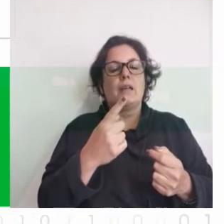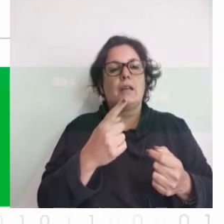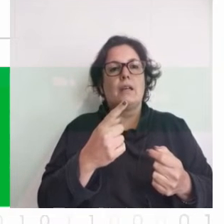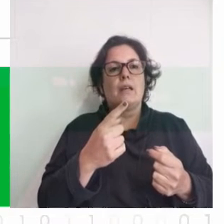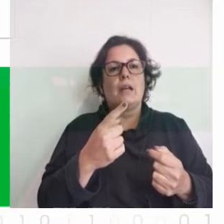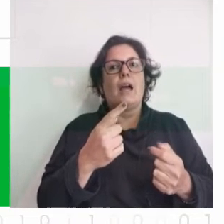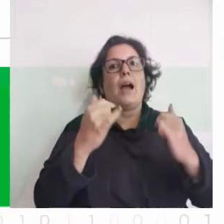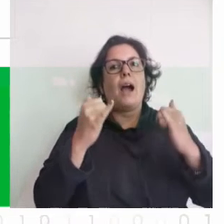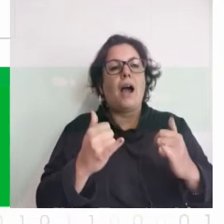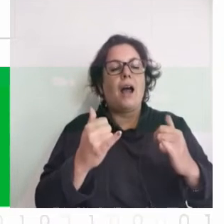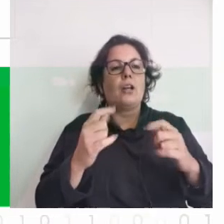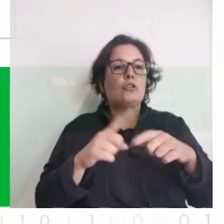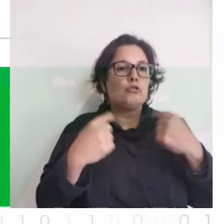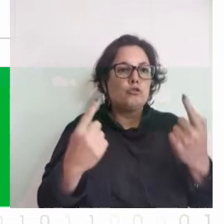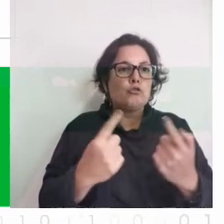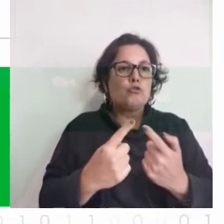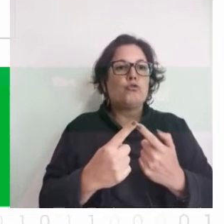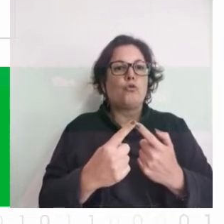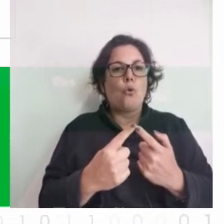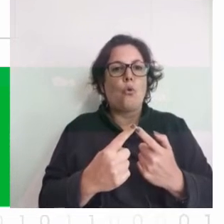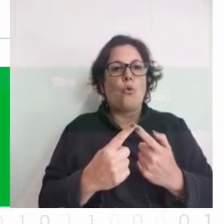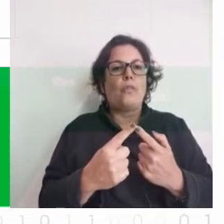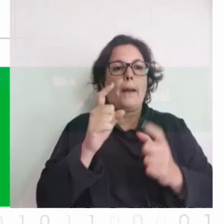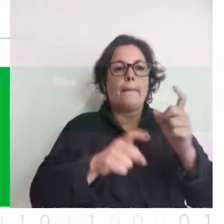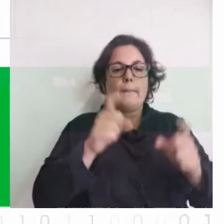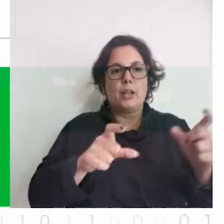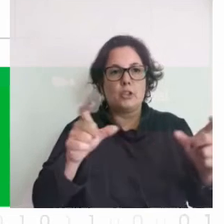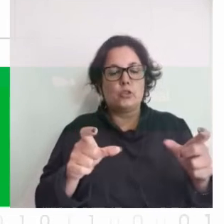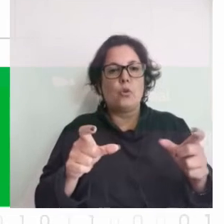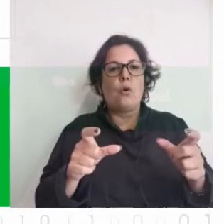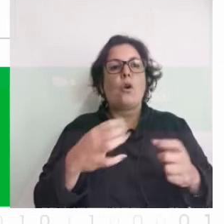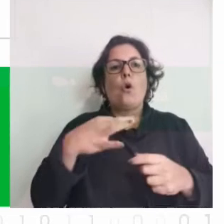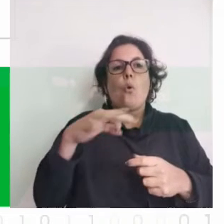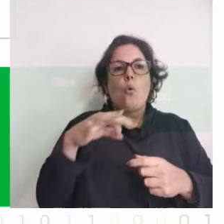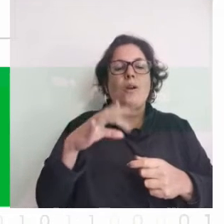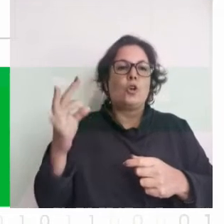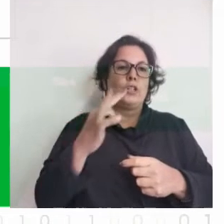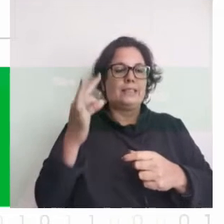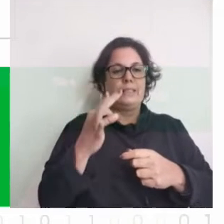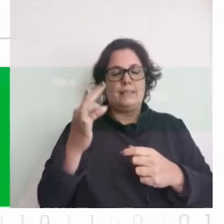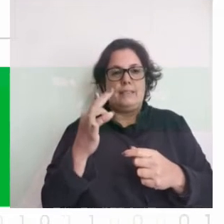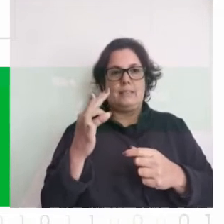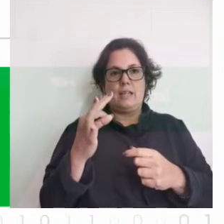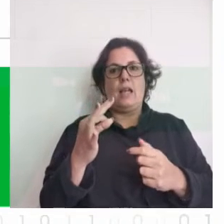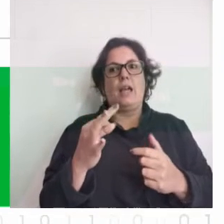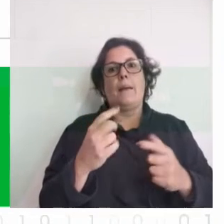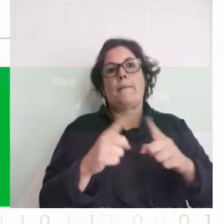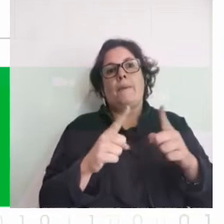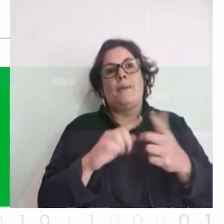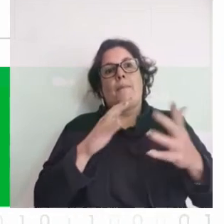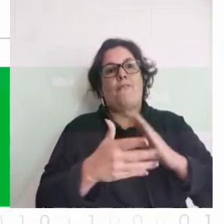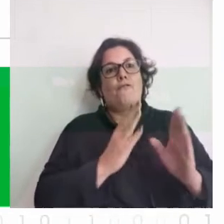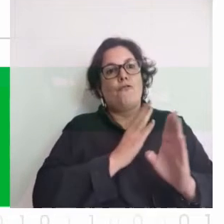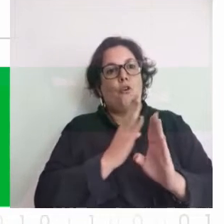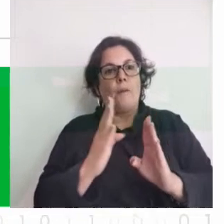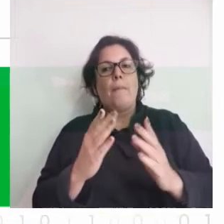que al estar todas las personas de un único taller tratadas de la misma forma, perdemos